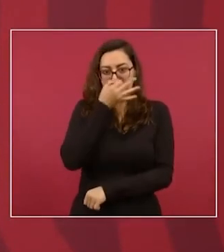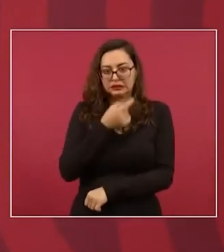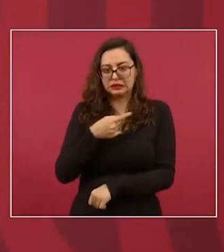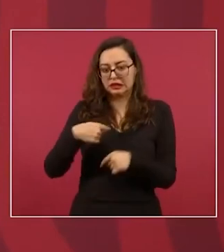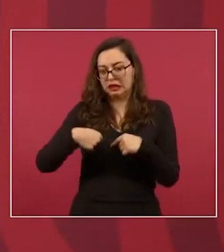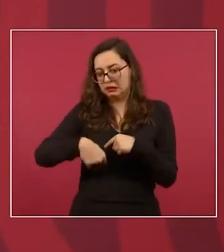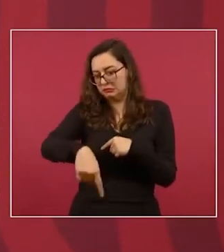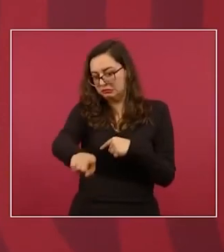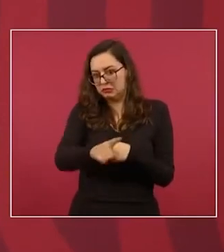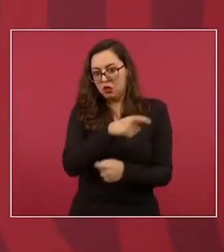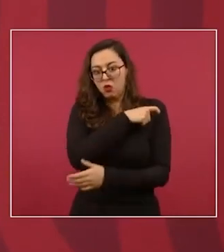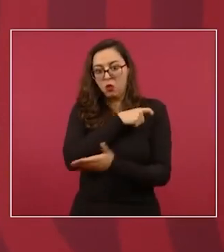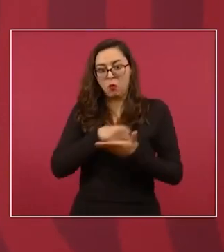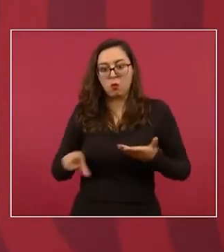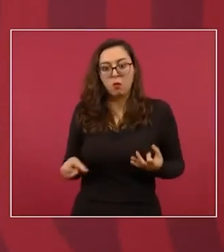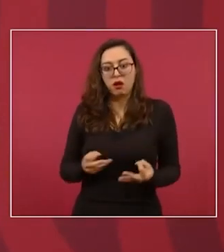terrenos.